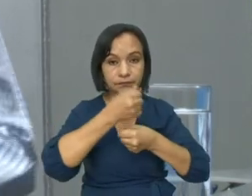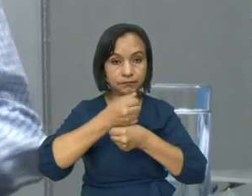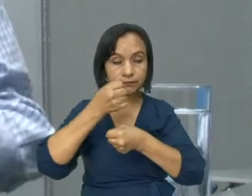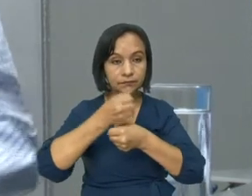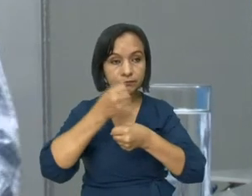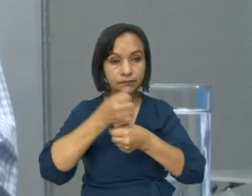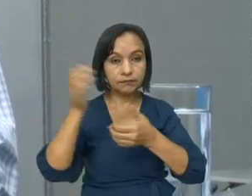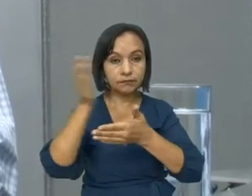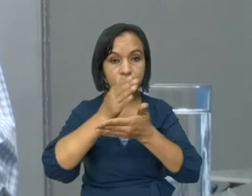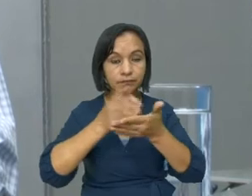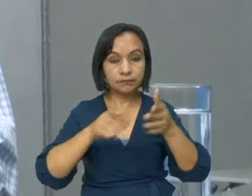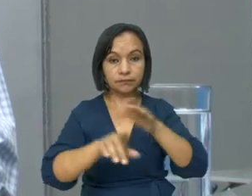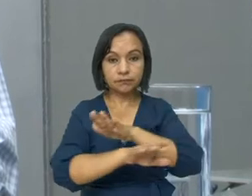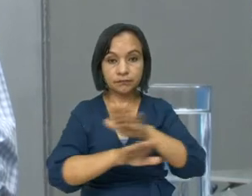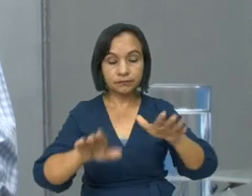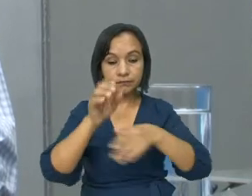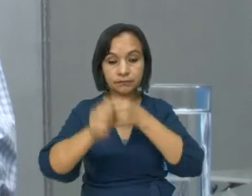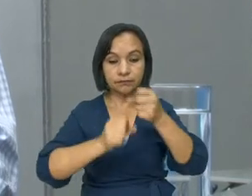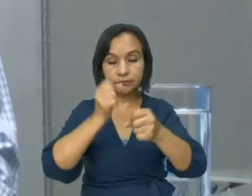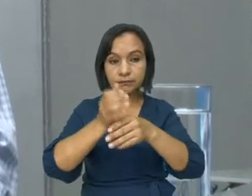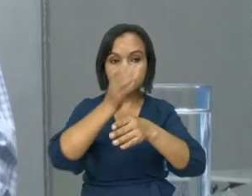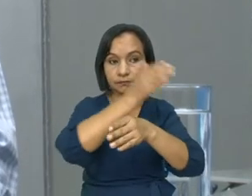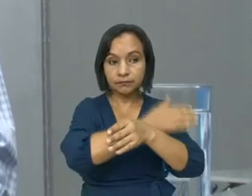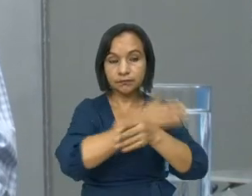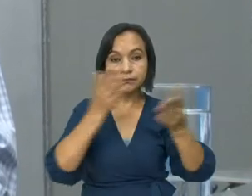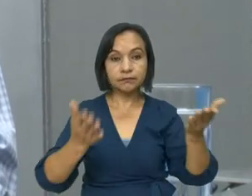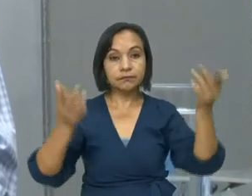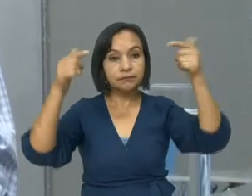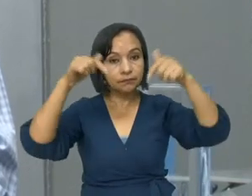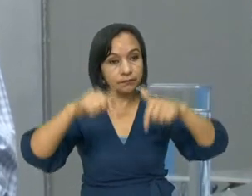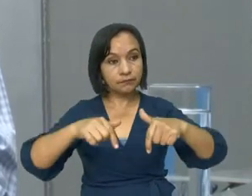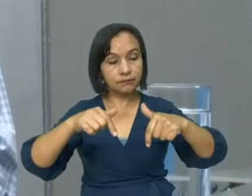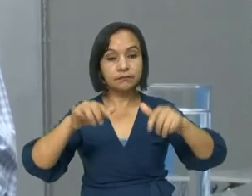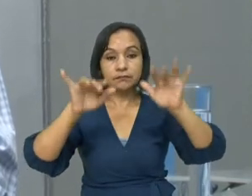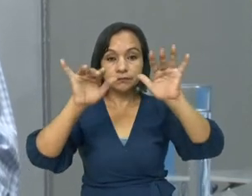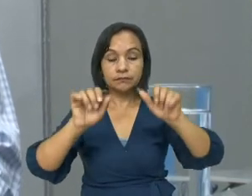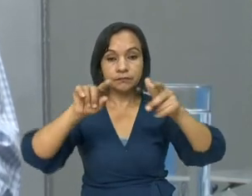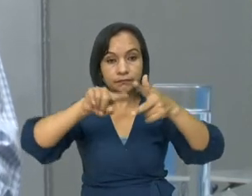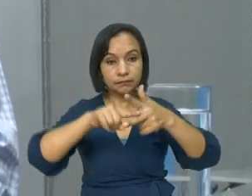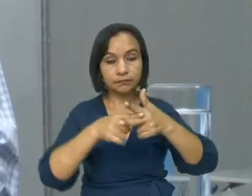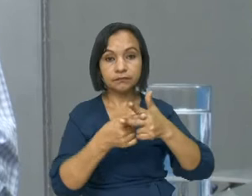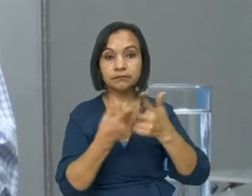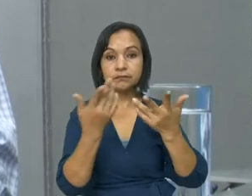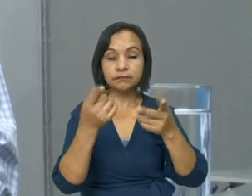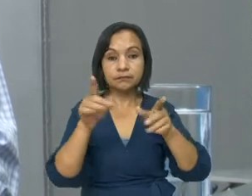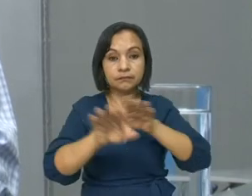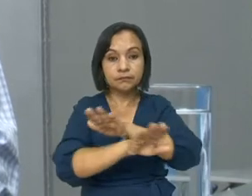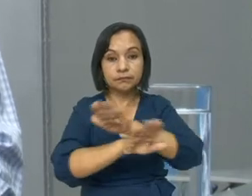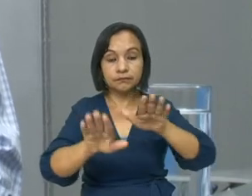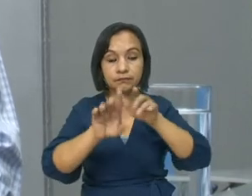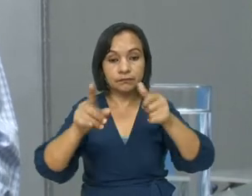unos que logramos finalizar el año pasado, y ahora nosotros ya arrancamos, pues, con la finalización